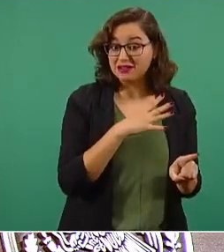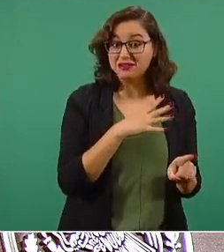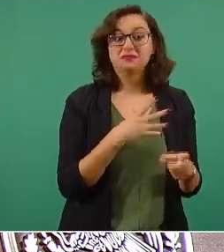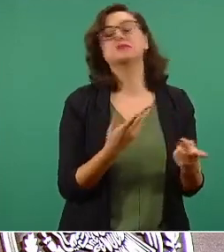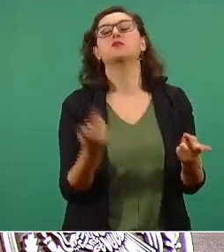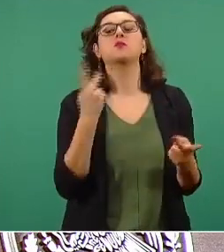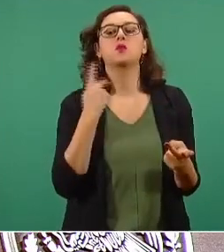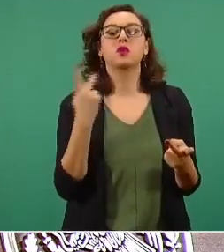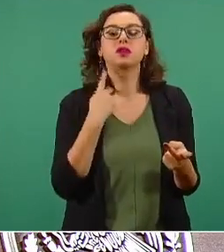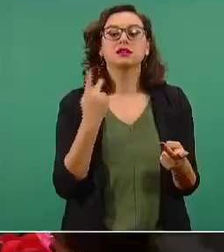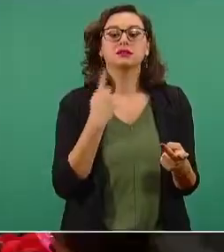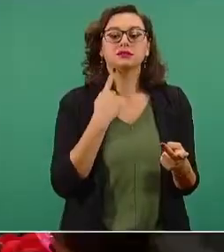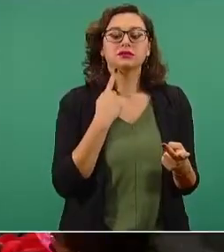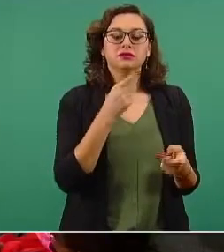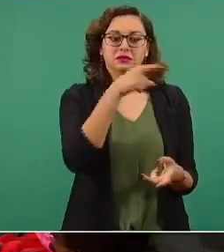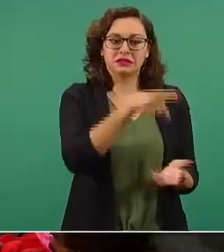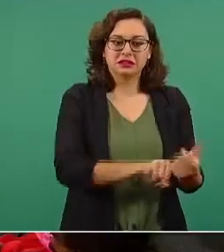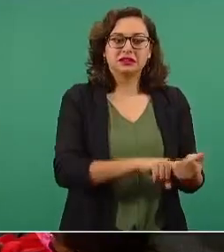políticos.